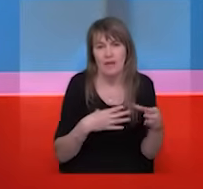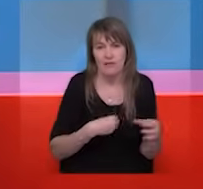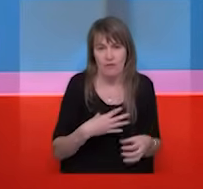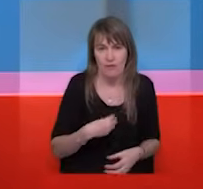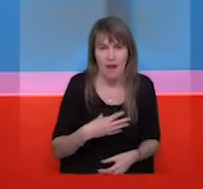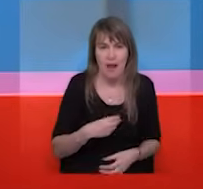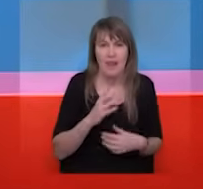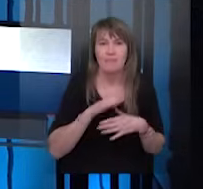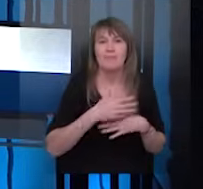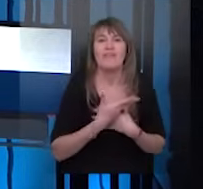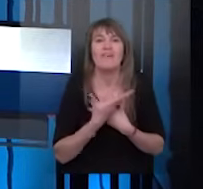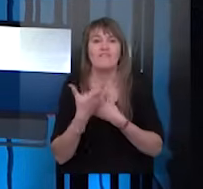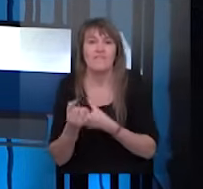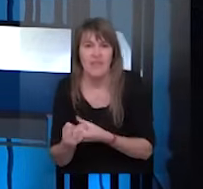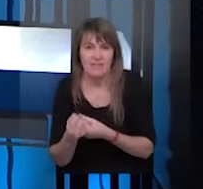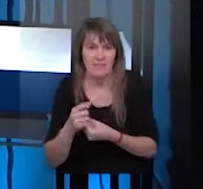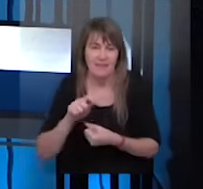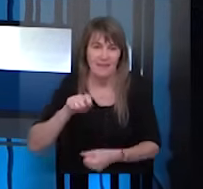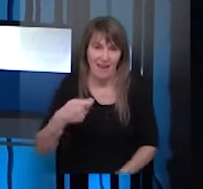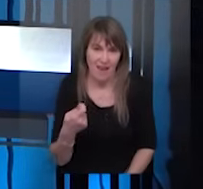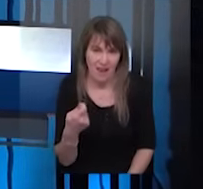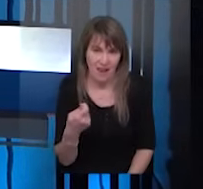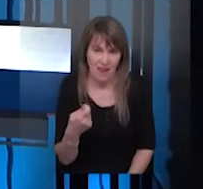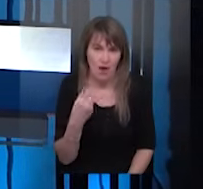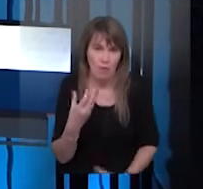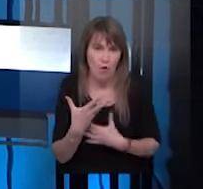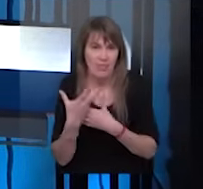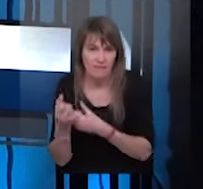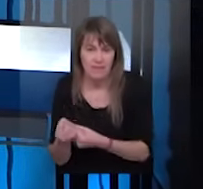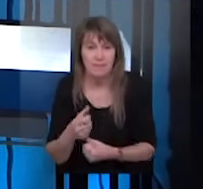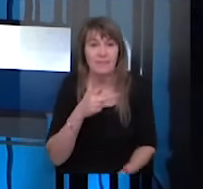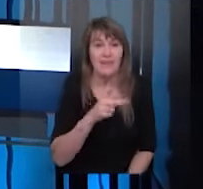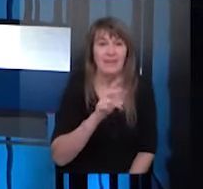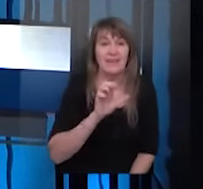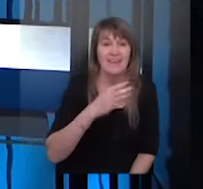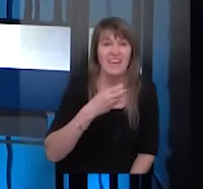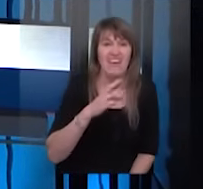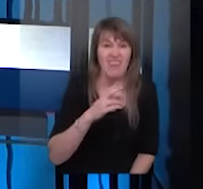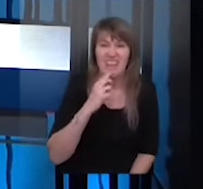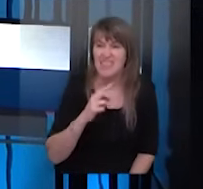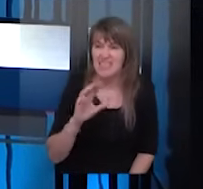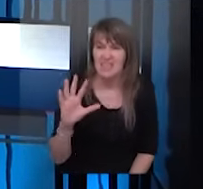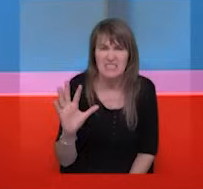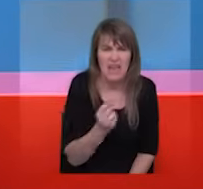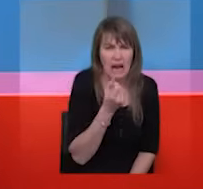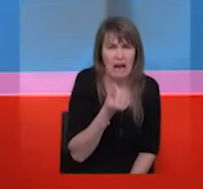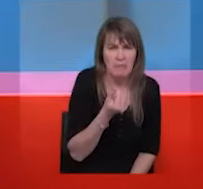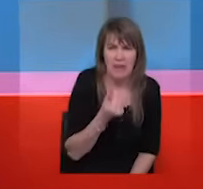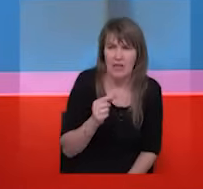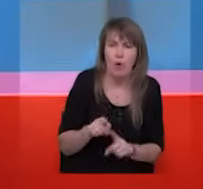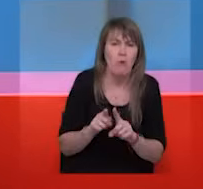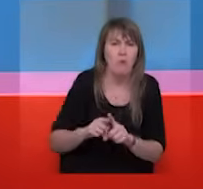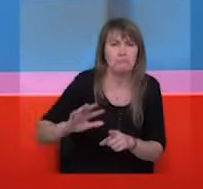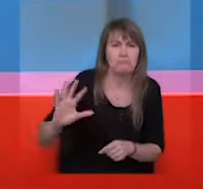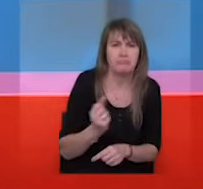canales no este está jeber habla de confiscación confiscación no lo cual es